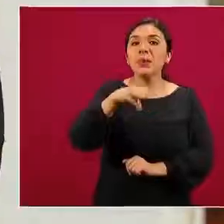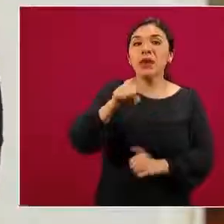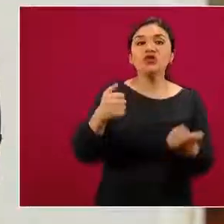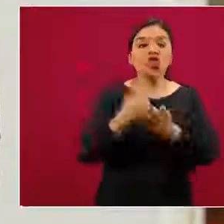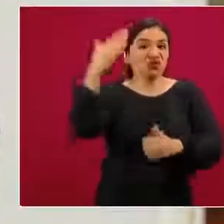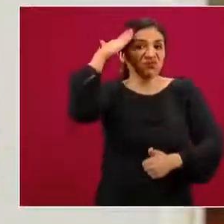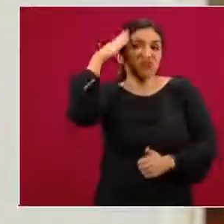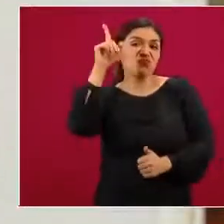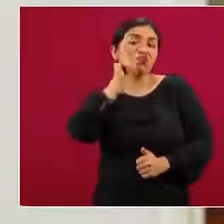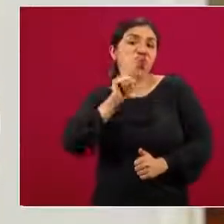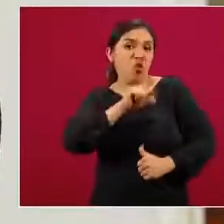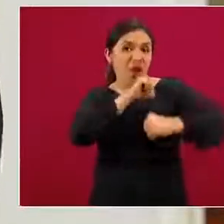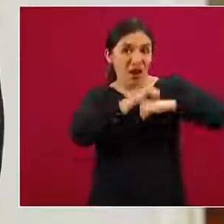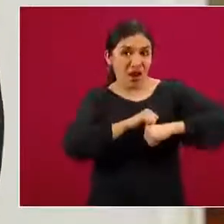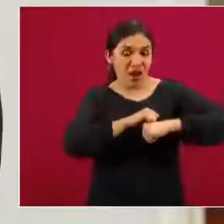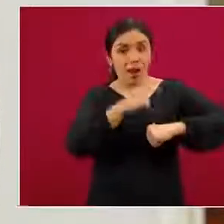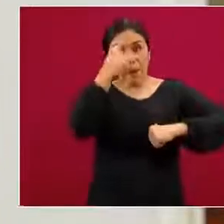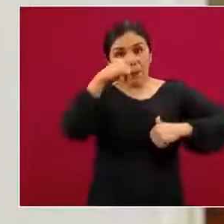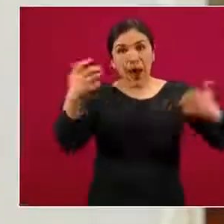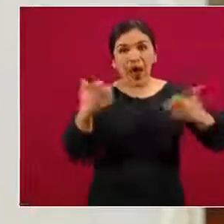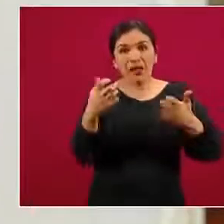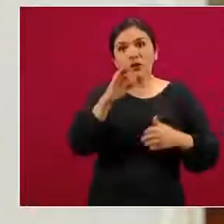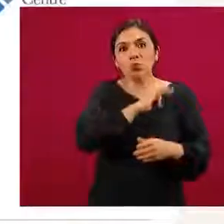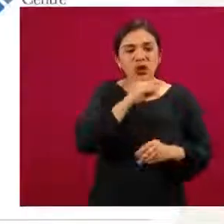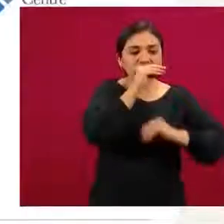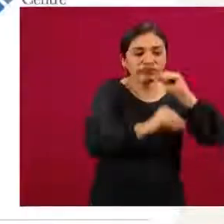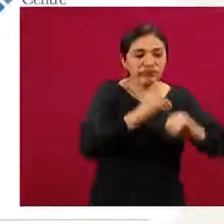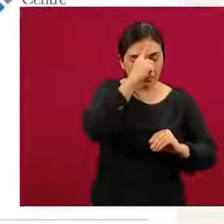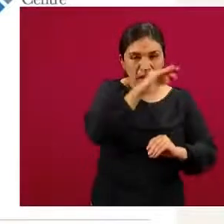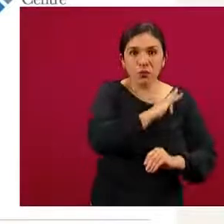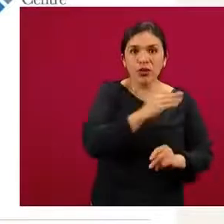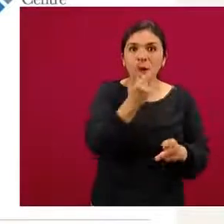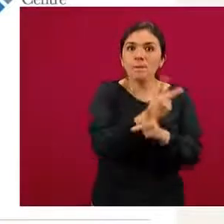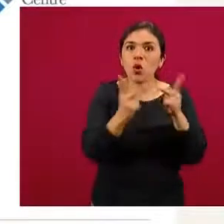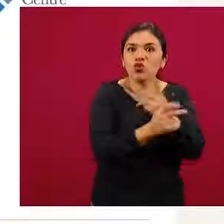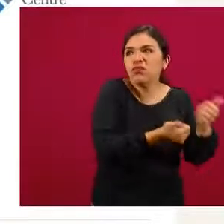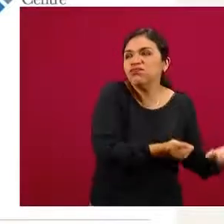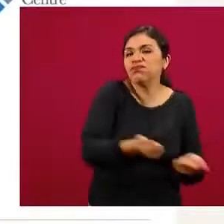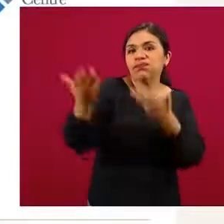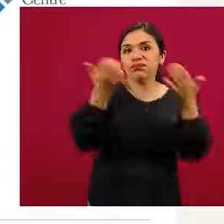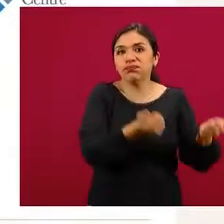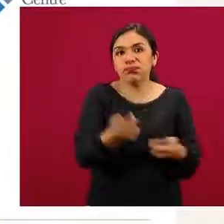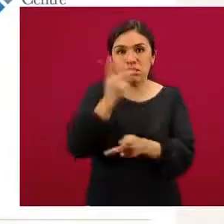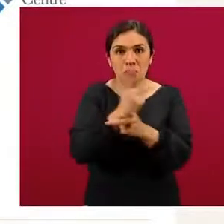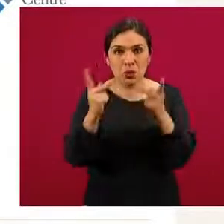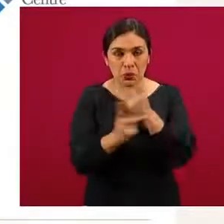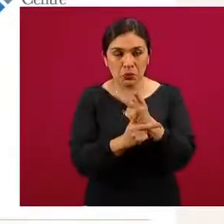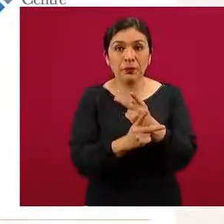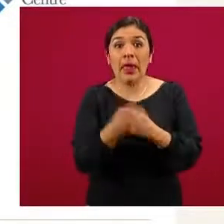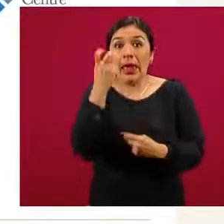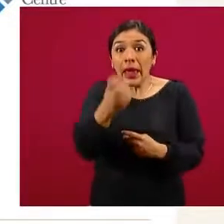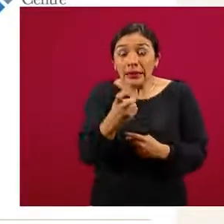por mujeres en su proceso de exportación y en la exportación. Es una